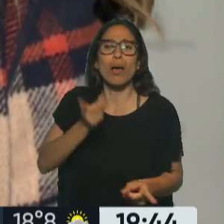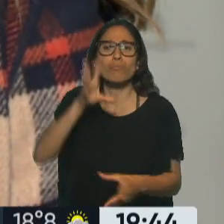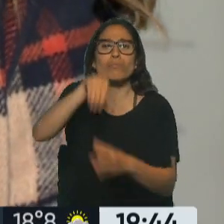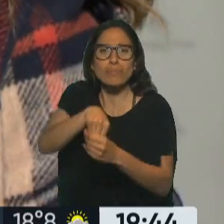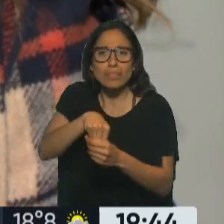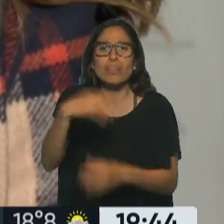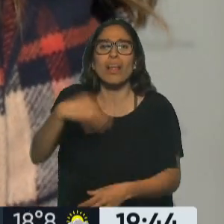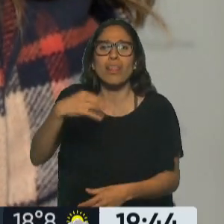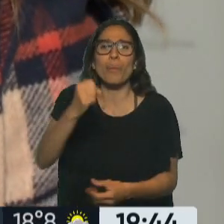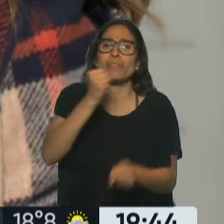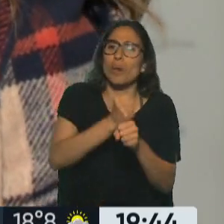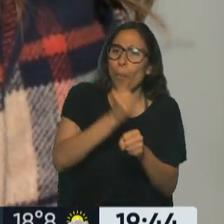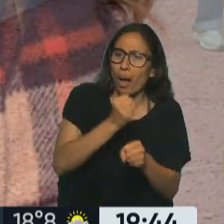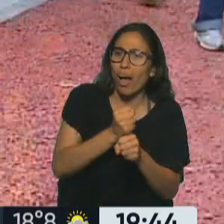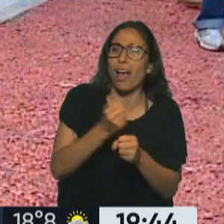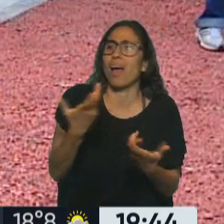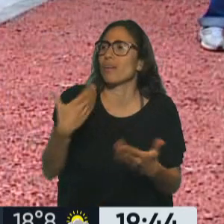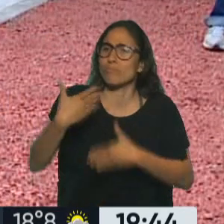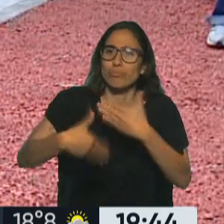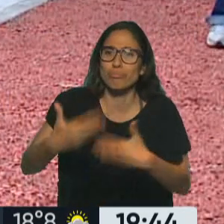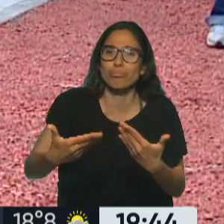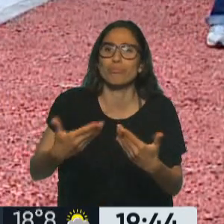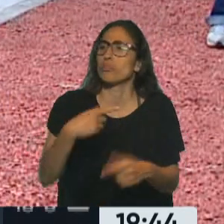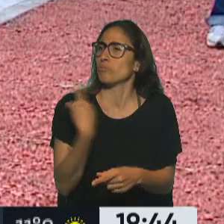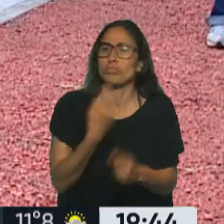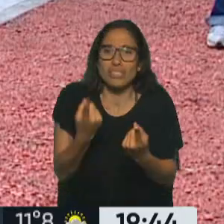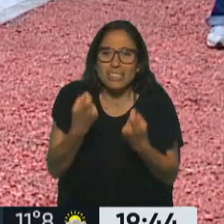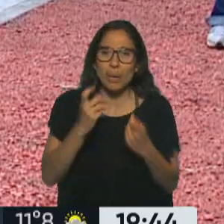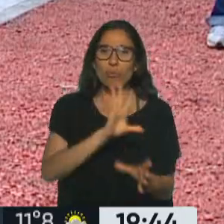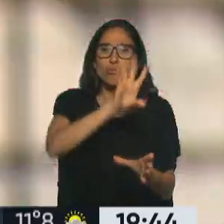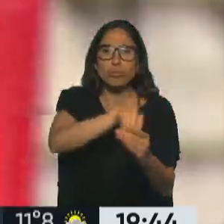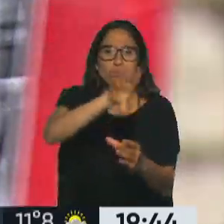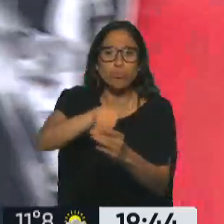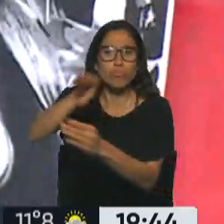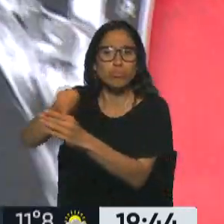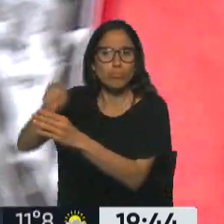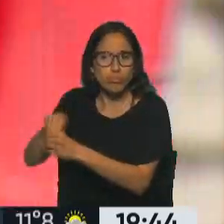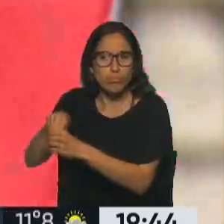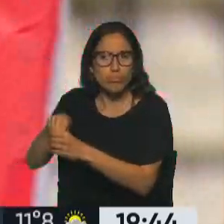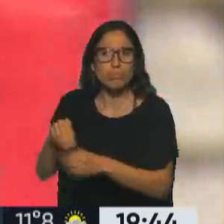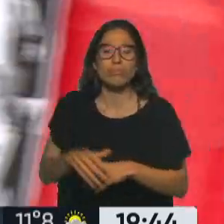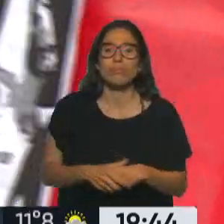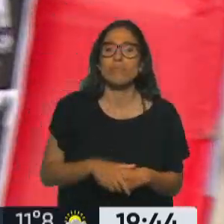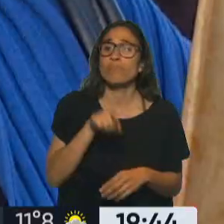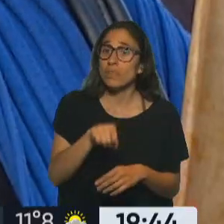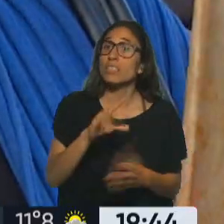resto de la sociedad seguir siendo este incorporadas seguir siendo trabajando por nuestras democracias